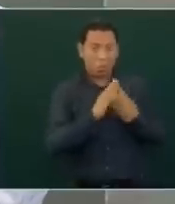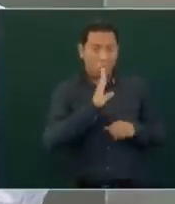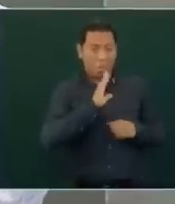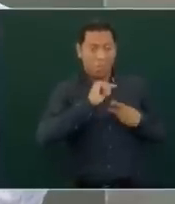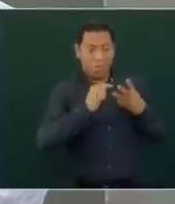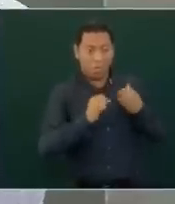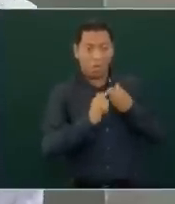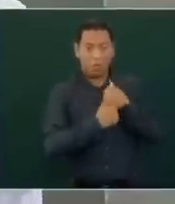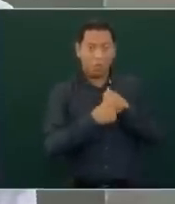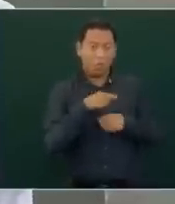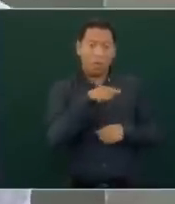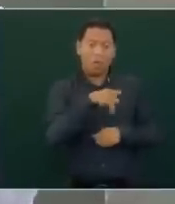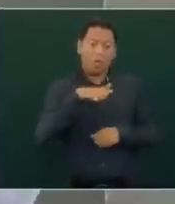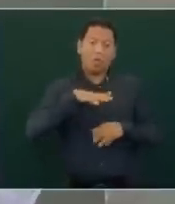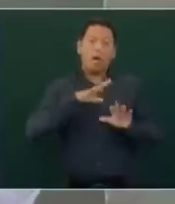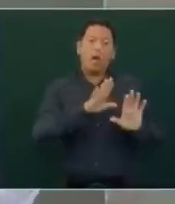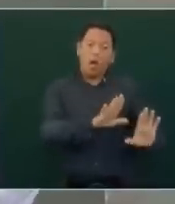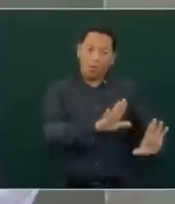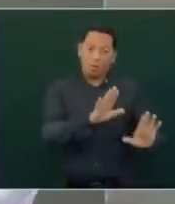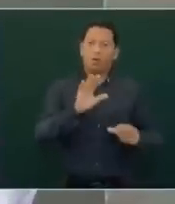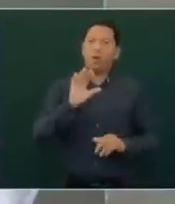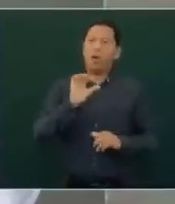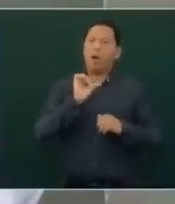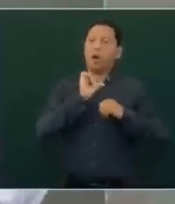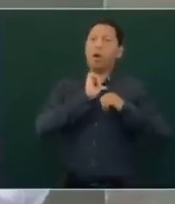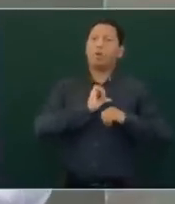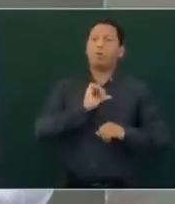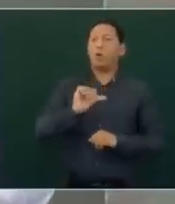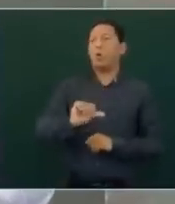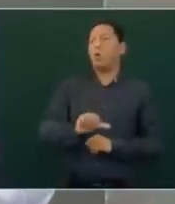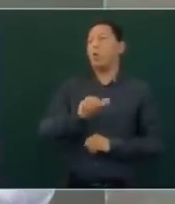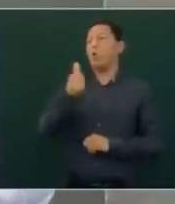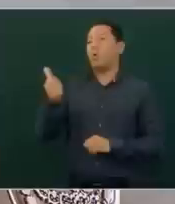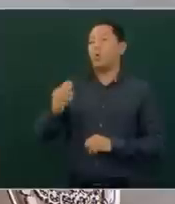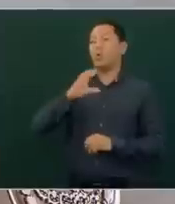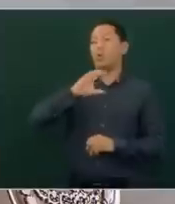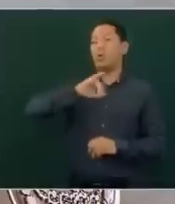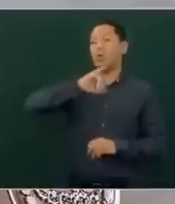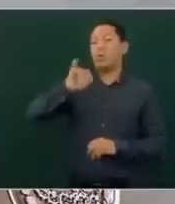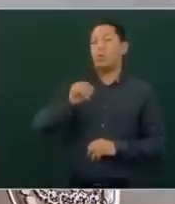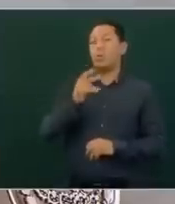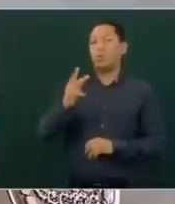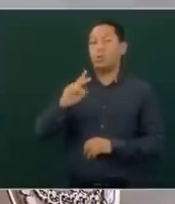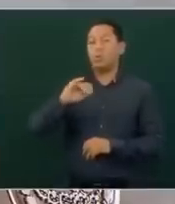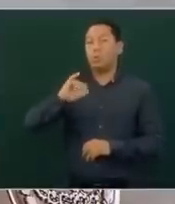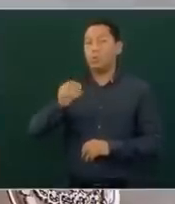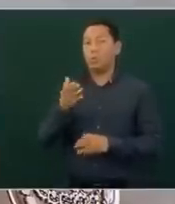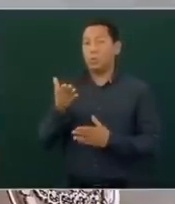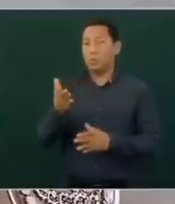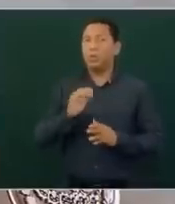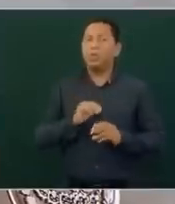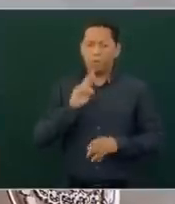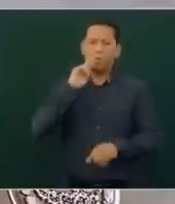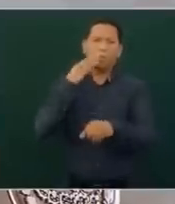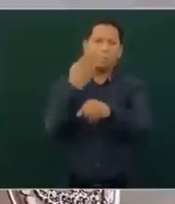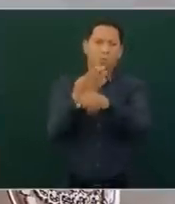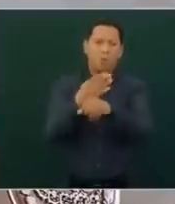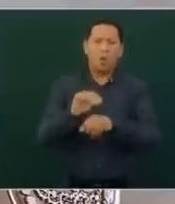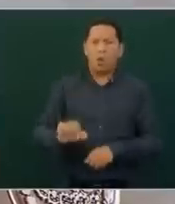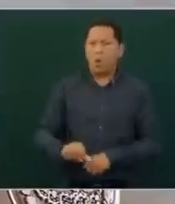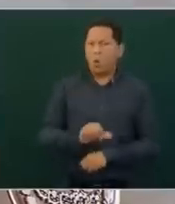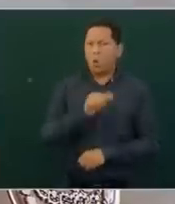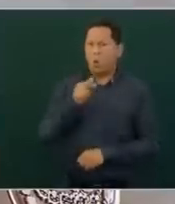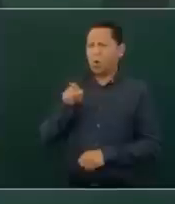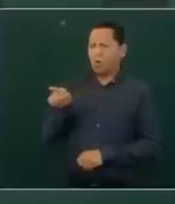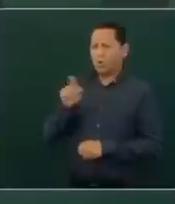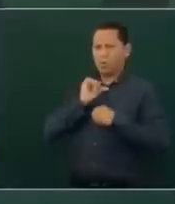el Consejo de la Judicatura del Poder Judicial, no tiene por qué intervenir el